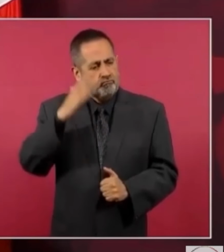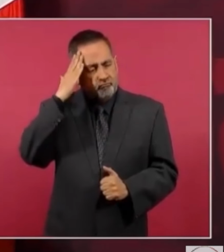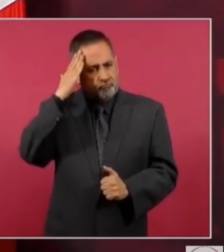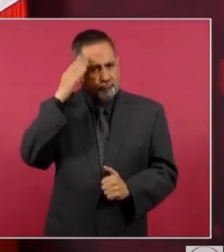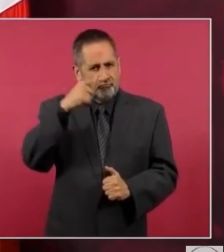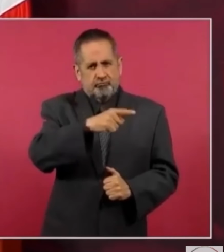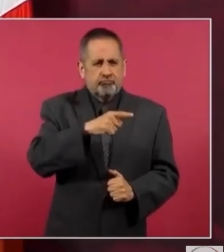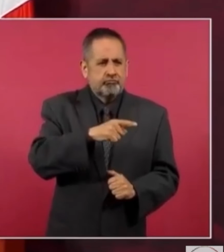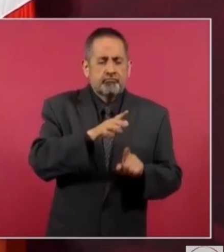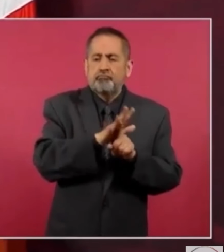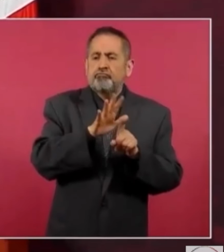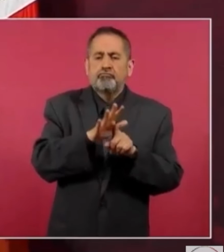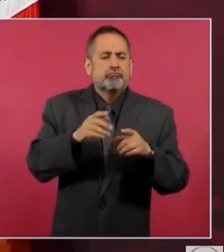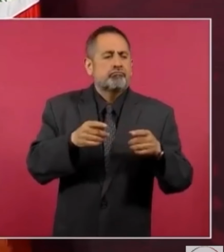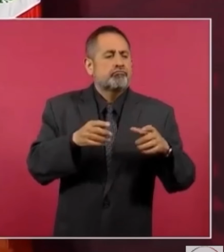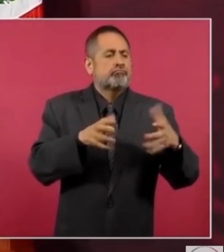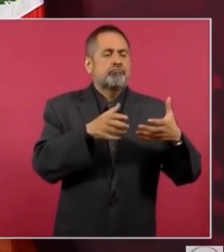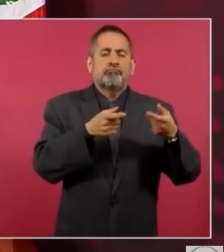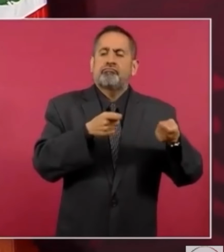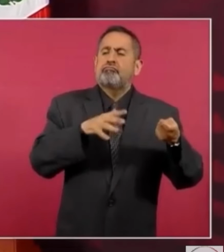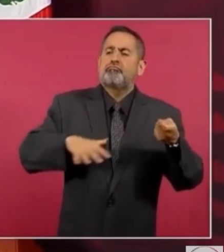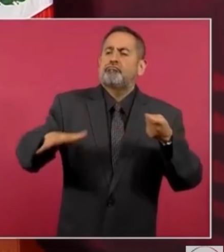dirigente popular,